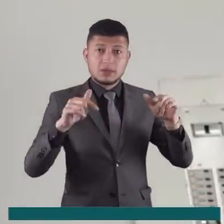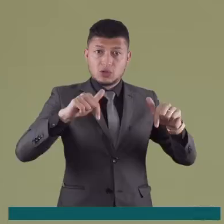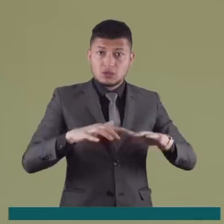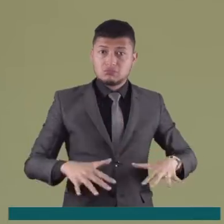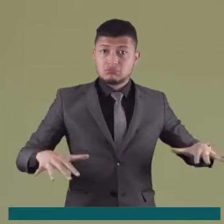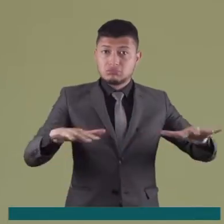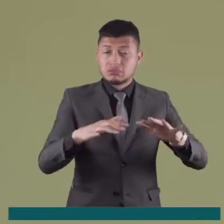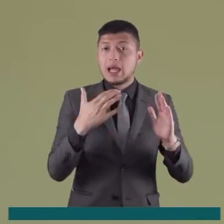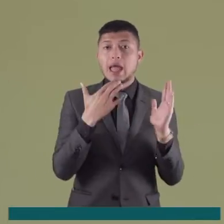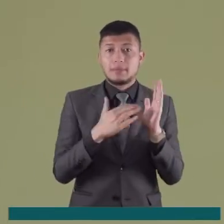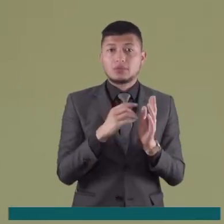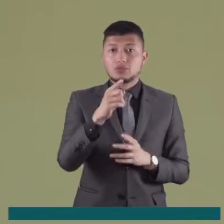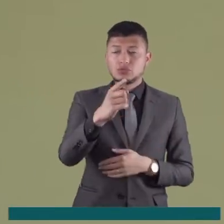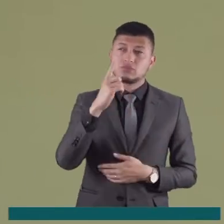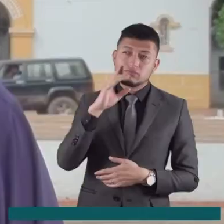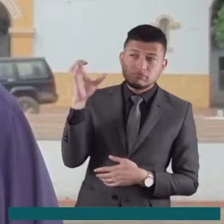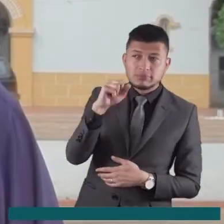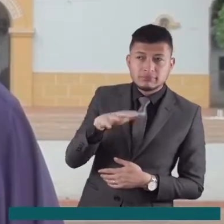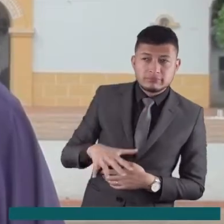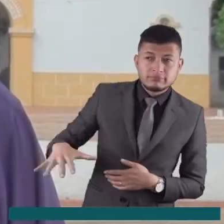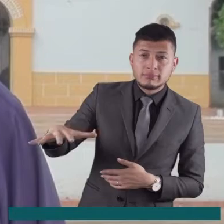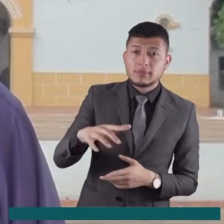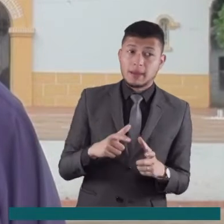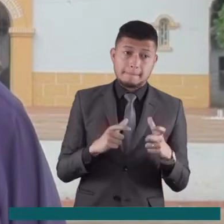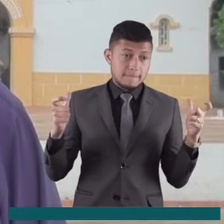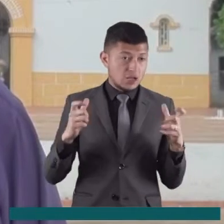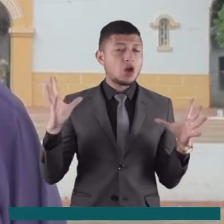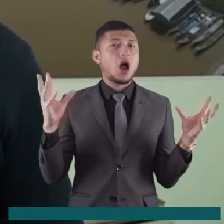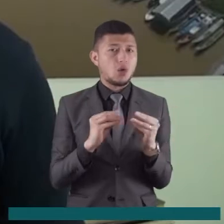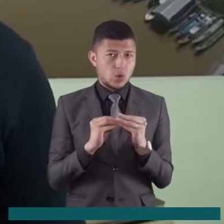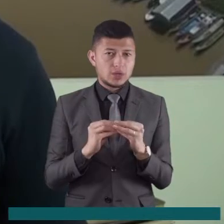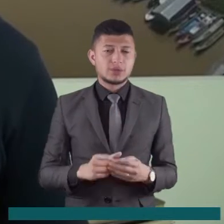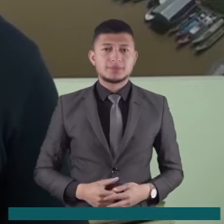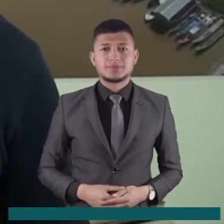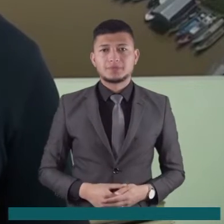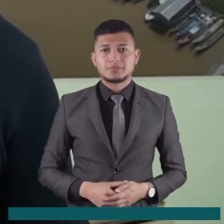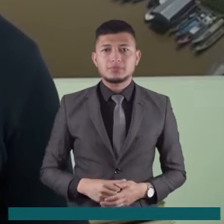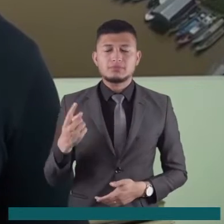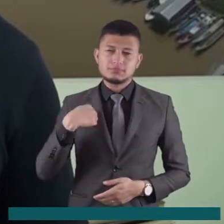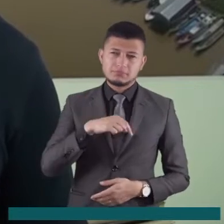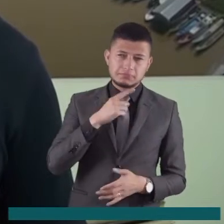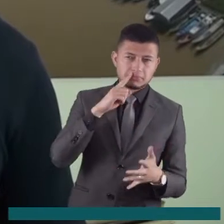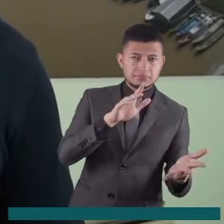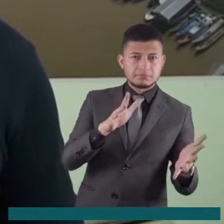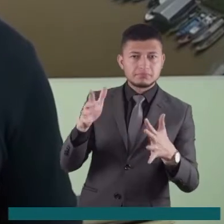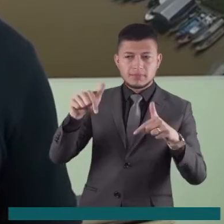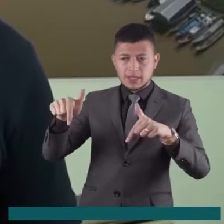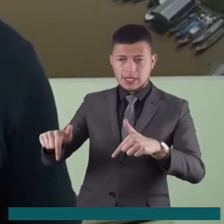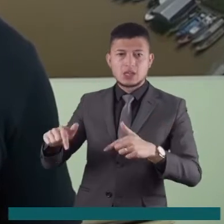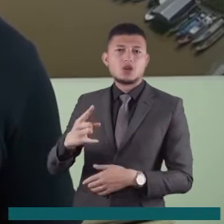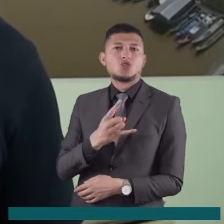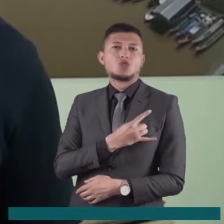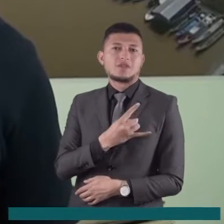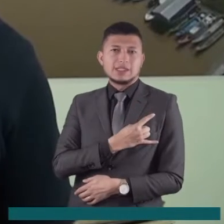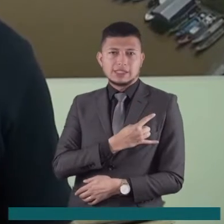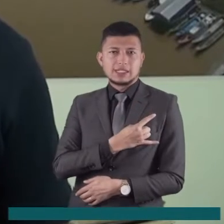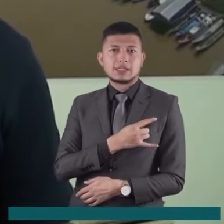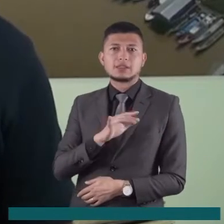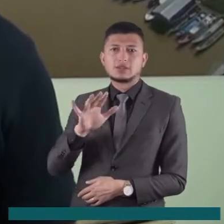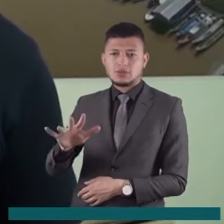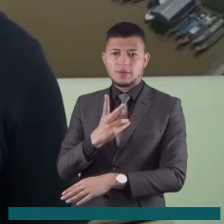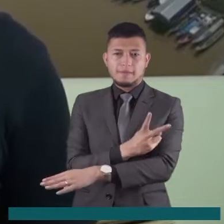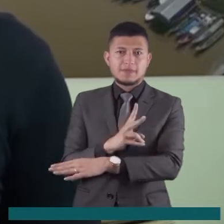que si usted hace un sondeo, la mayoría estaríamos de acuerdo. Tenemos previsto que funcione aquí la Universidad